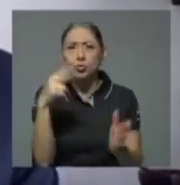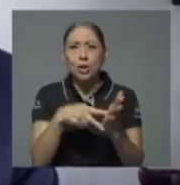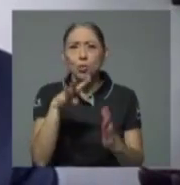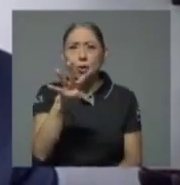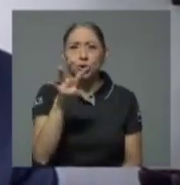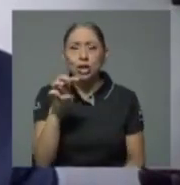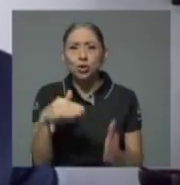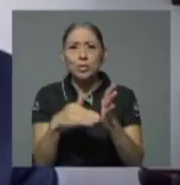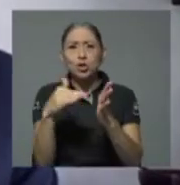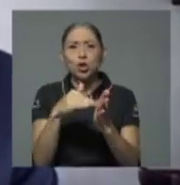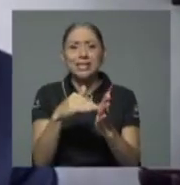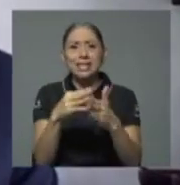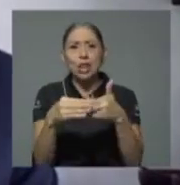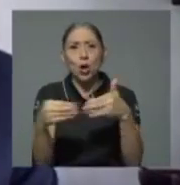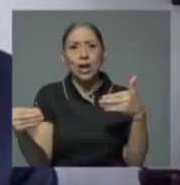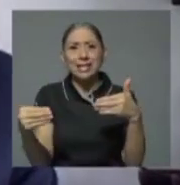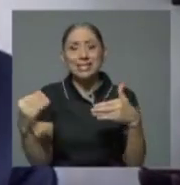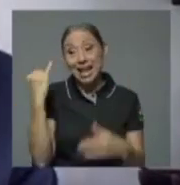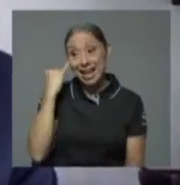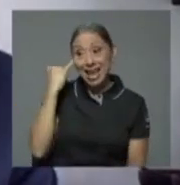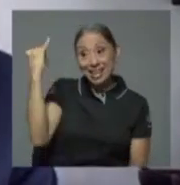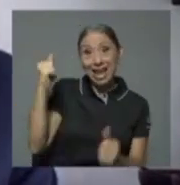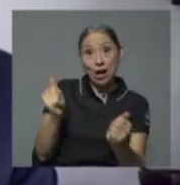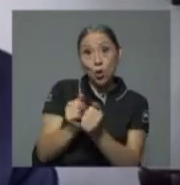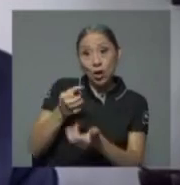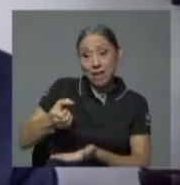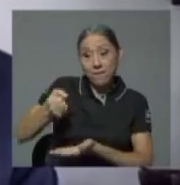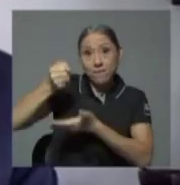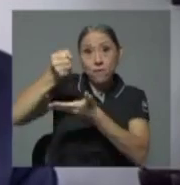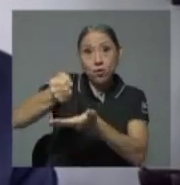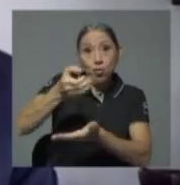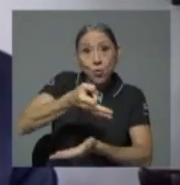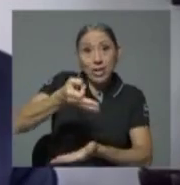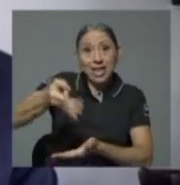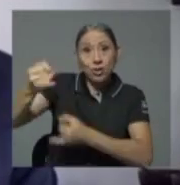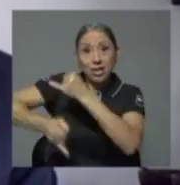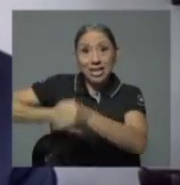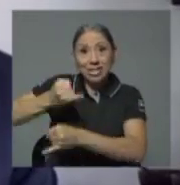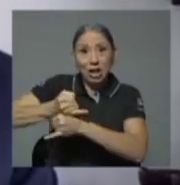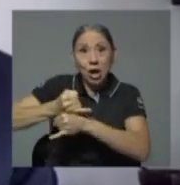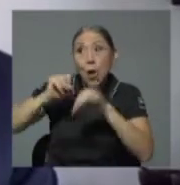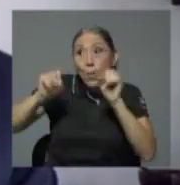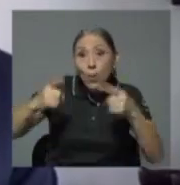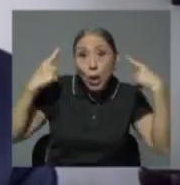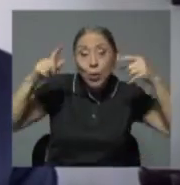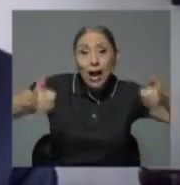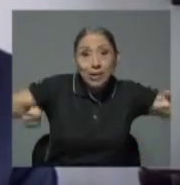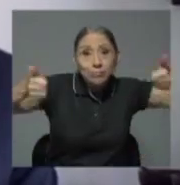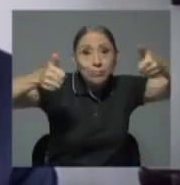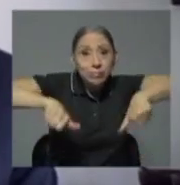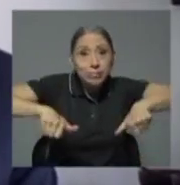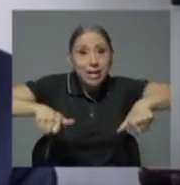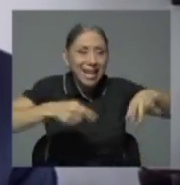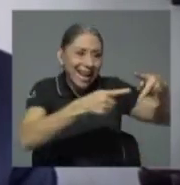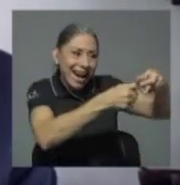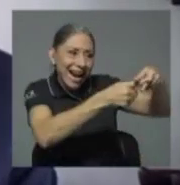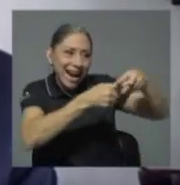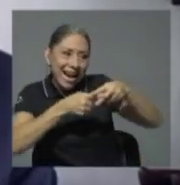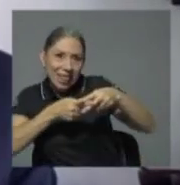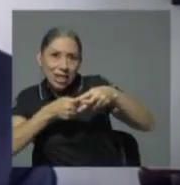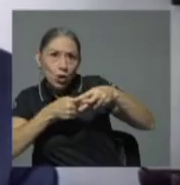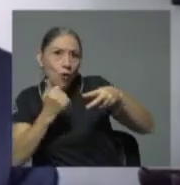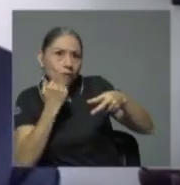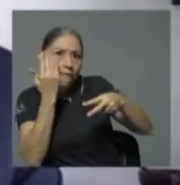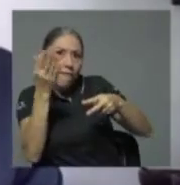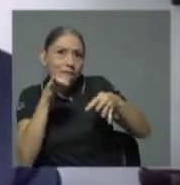la idea con el Fondo Monetario Internacional es entrar en un acuerdo, en una facilidad de crédito ampliada, no solamente porque nos da